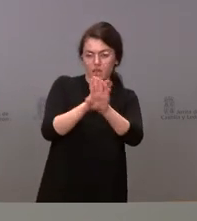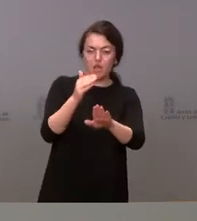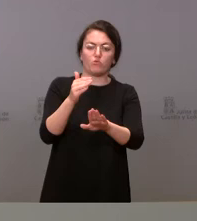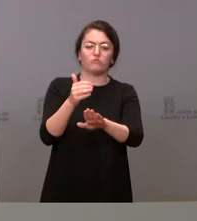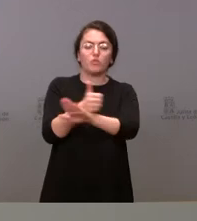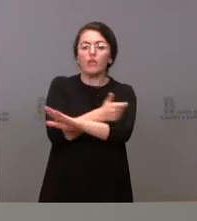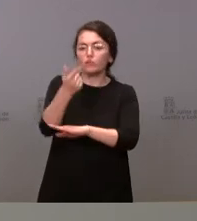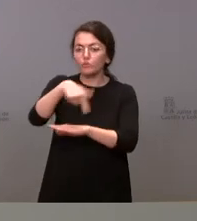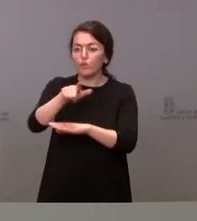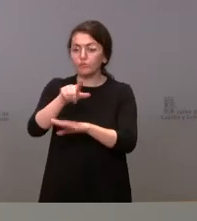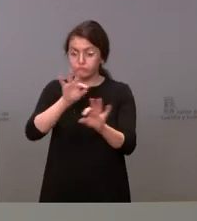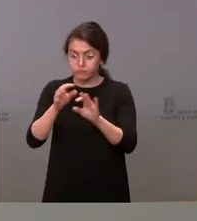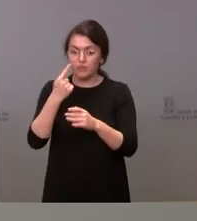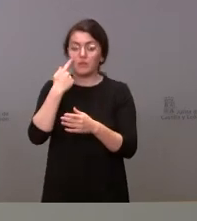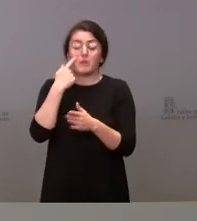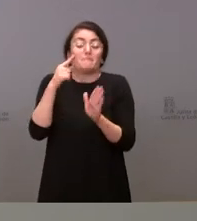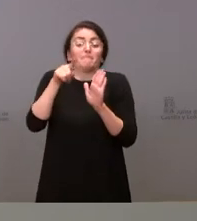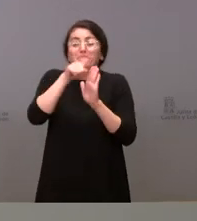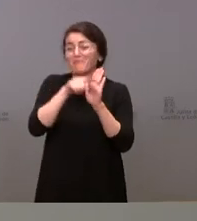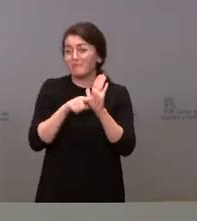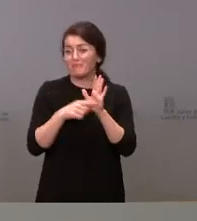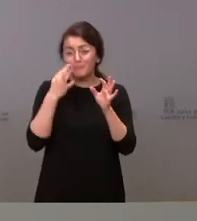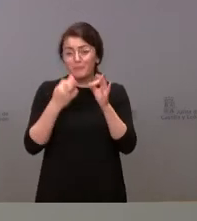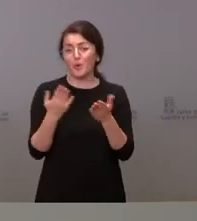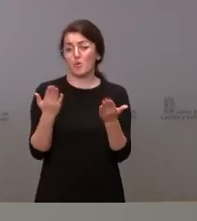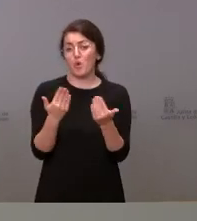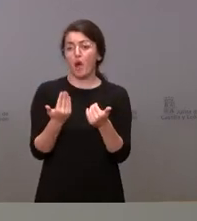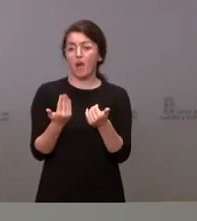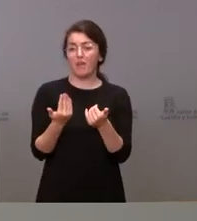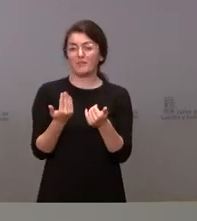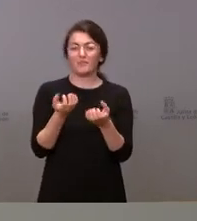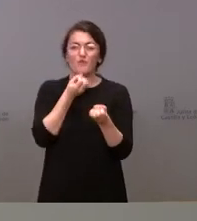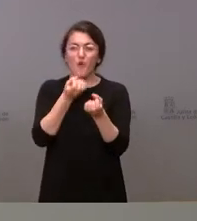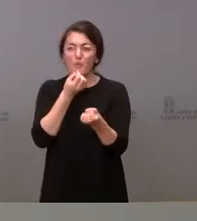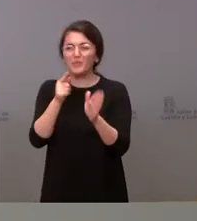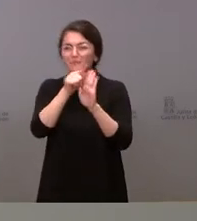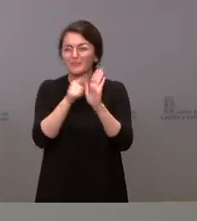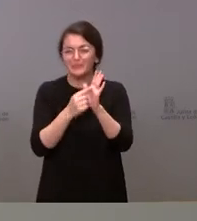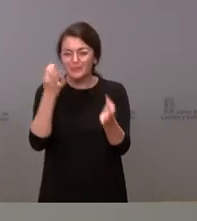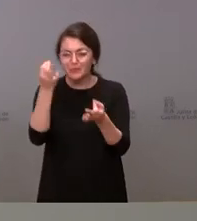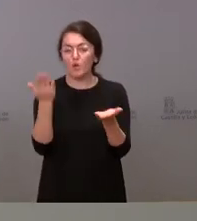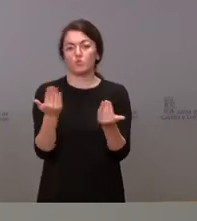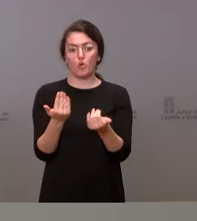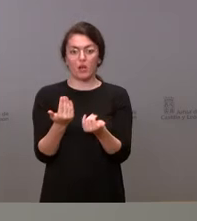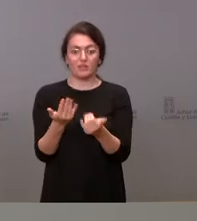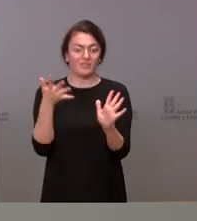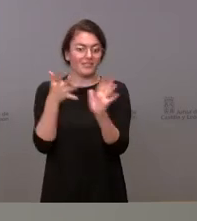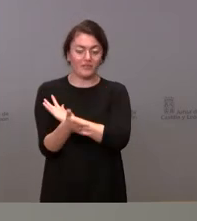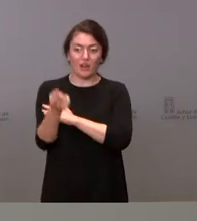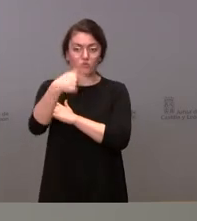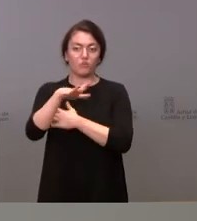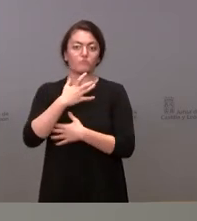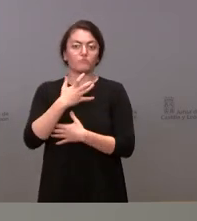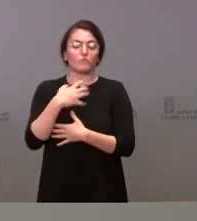un elenco tasado, no hay una relación, diríamos, tasada de información que tengan que publicar. Todo lo que generan en el ejercicio de sus funciones,